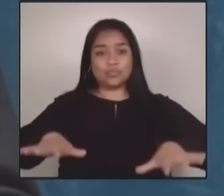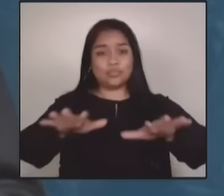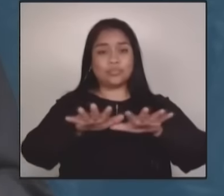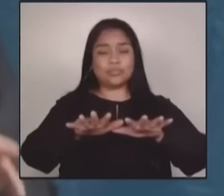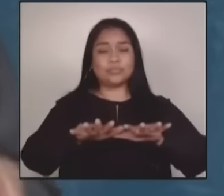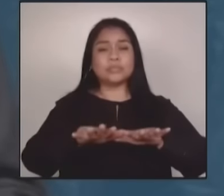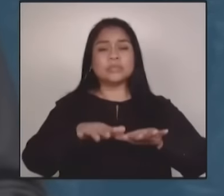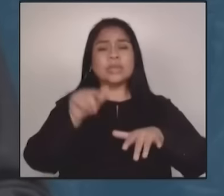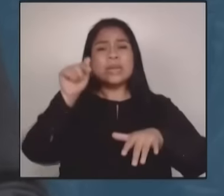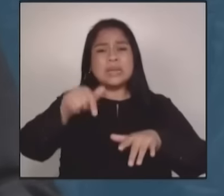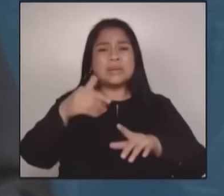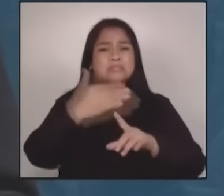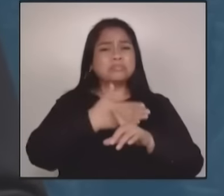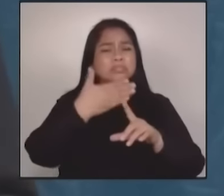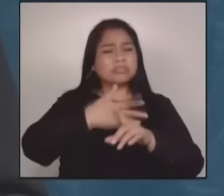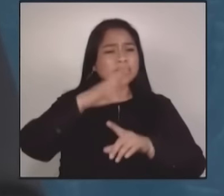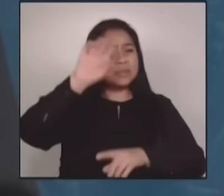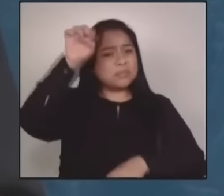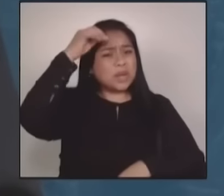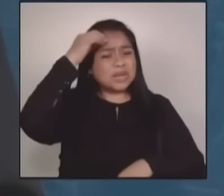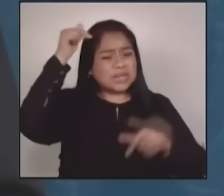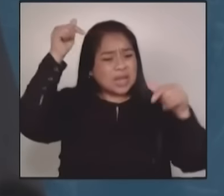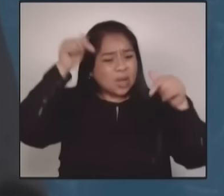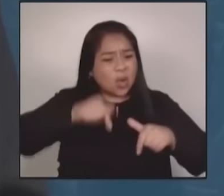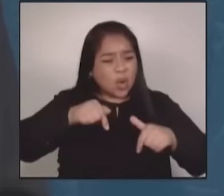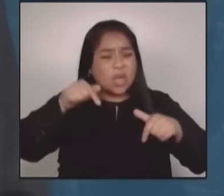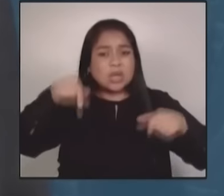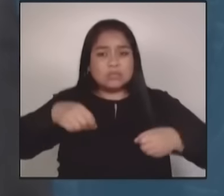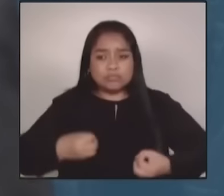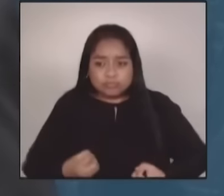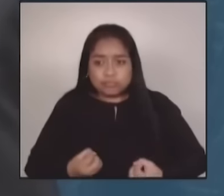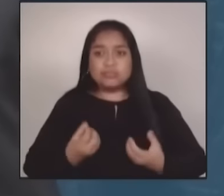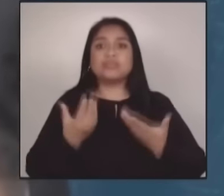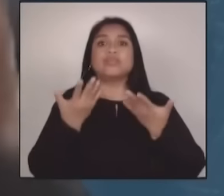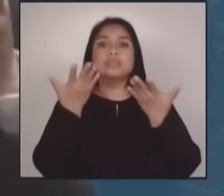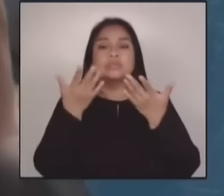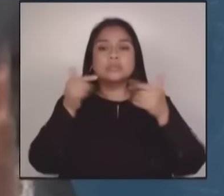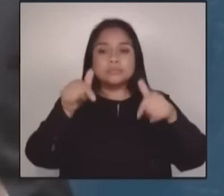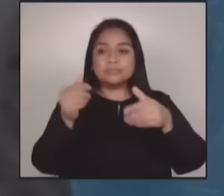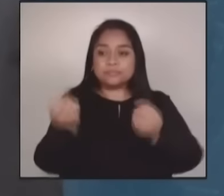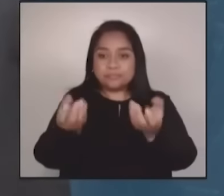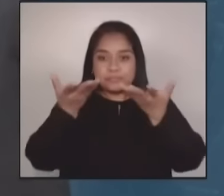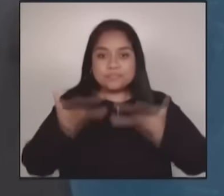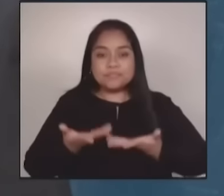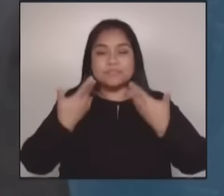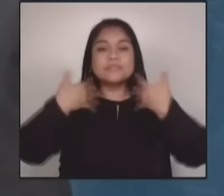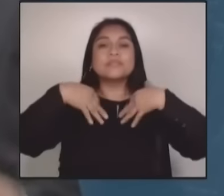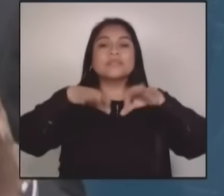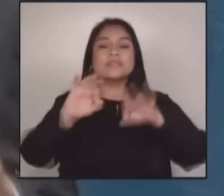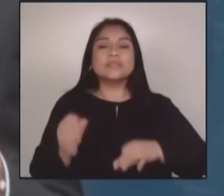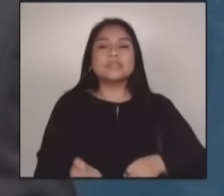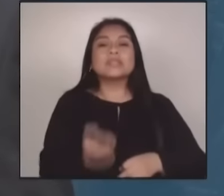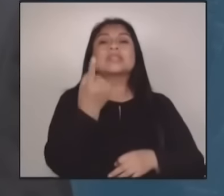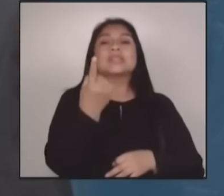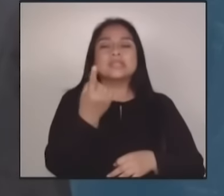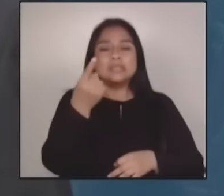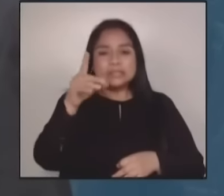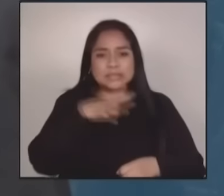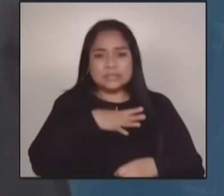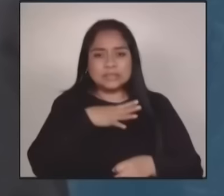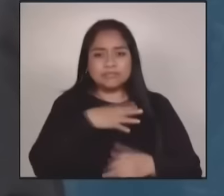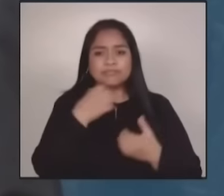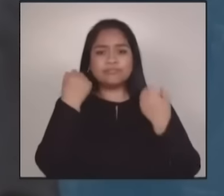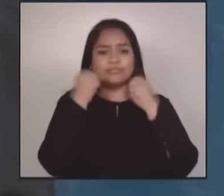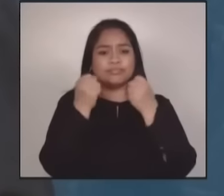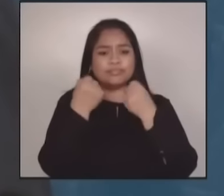La crisis política de la que estamos emergiendo nos ofrece la oportunidad única de edificar